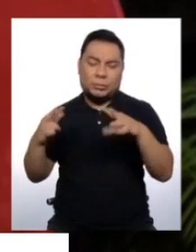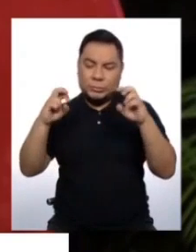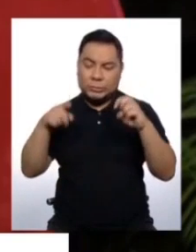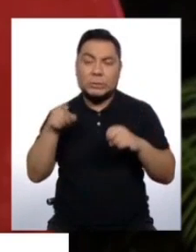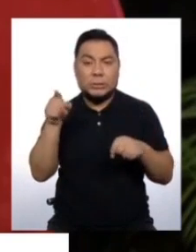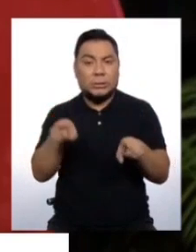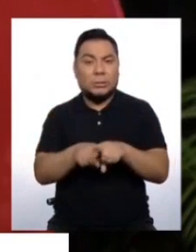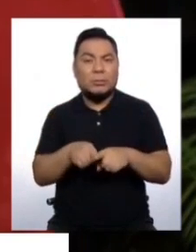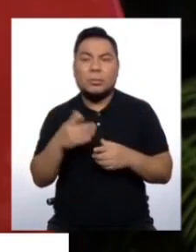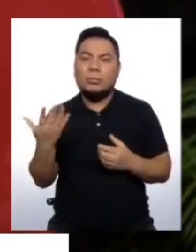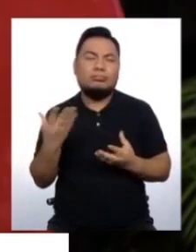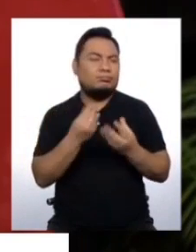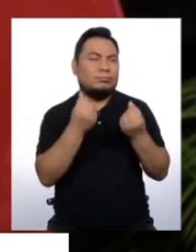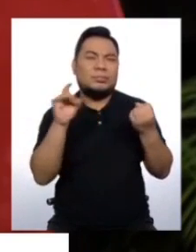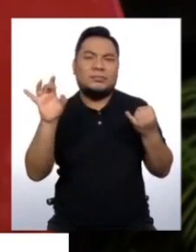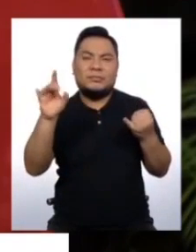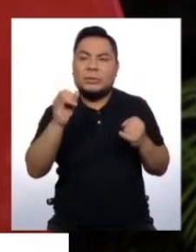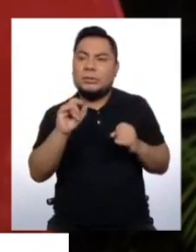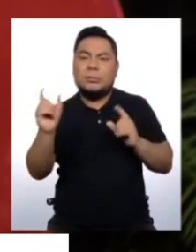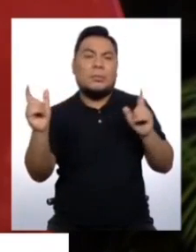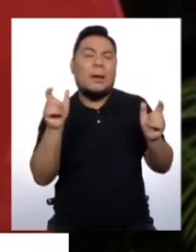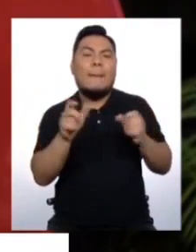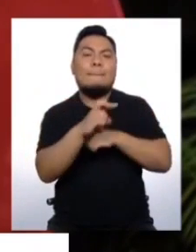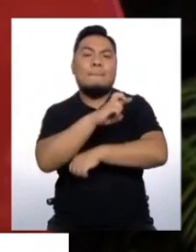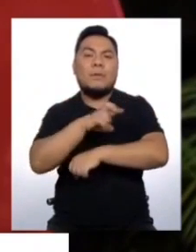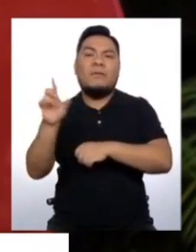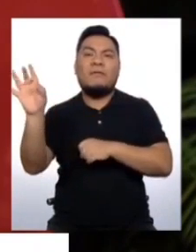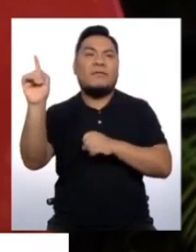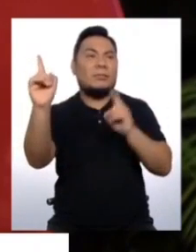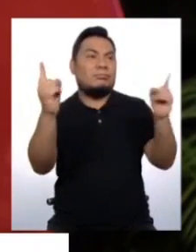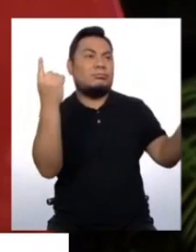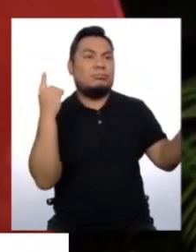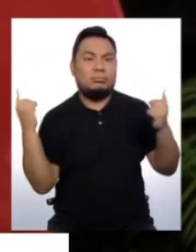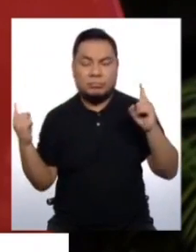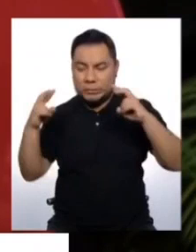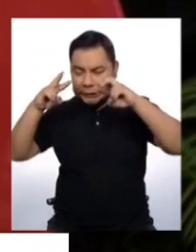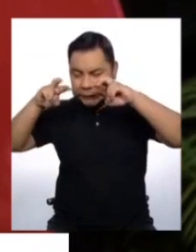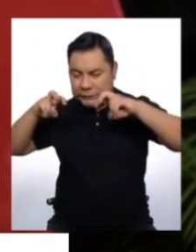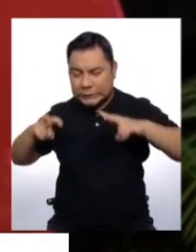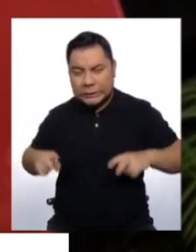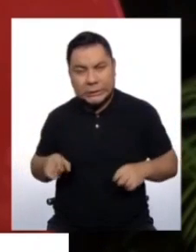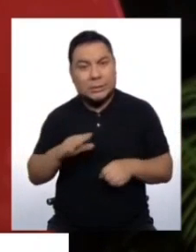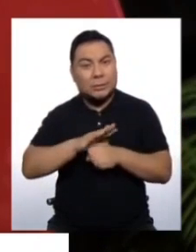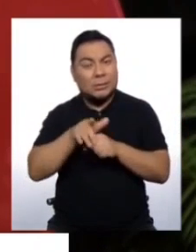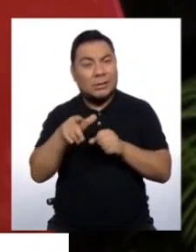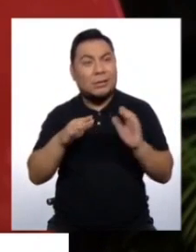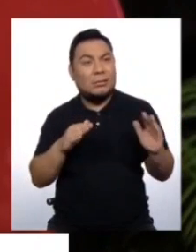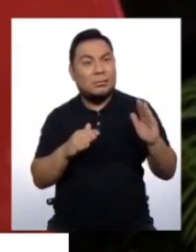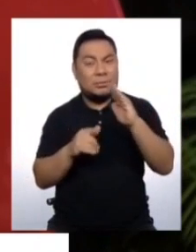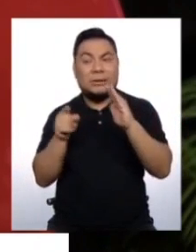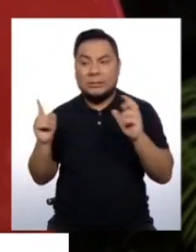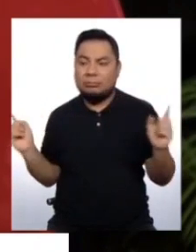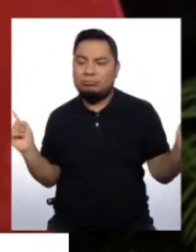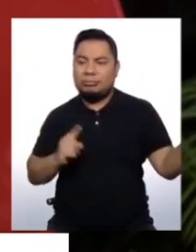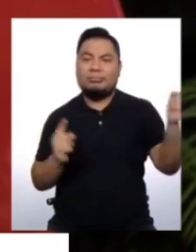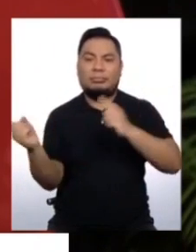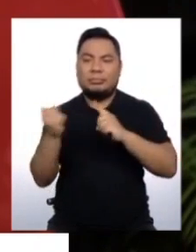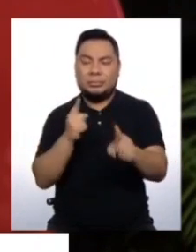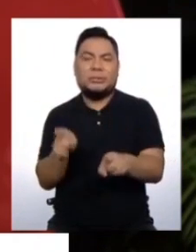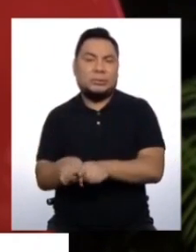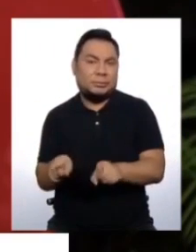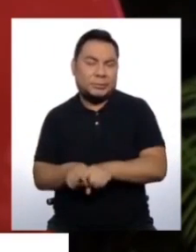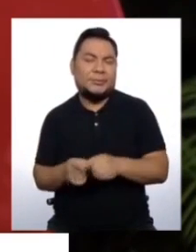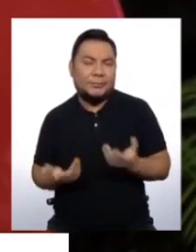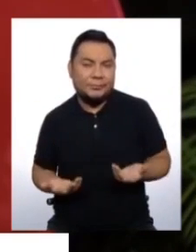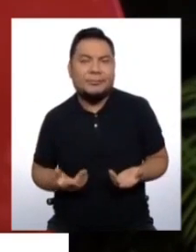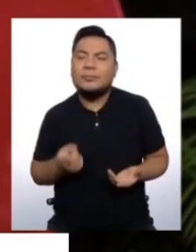con estudios independientes de profesionales que evalúan el mismo tema, ¿no? Entonces, ¿cómo